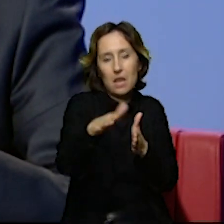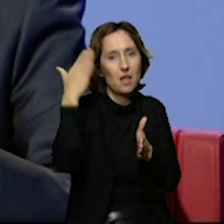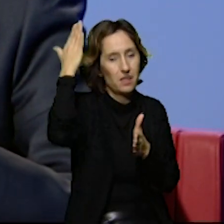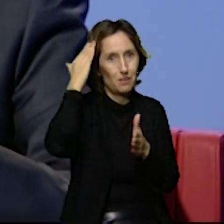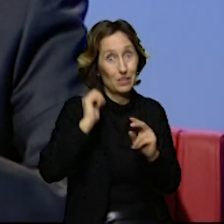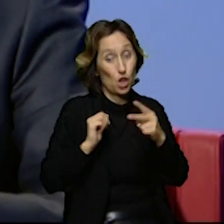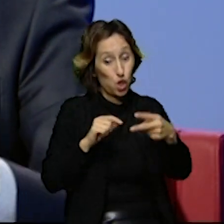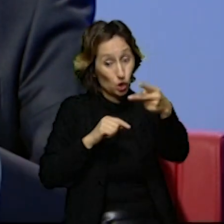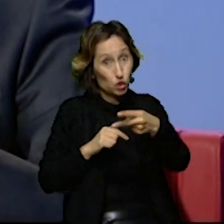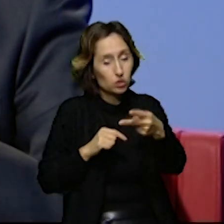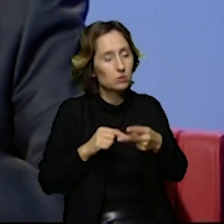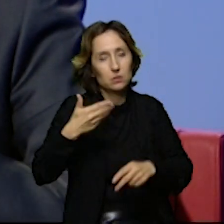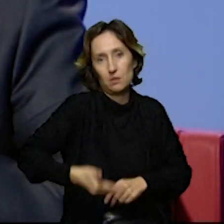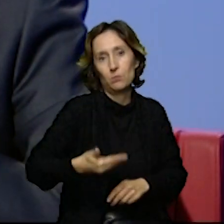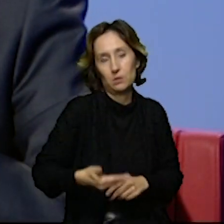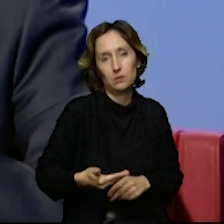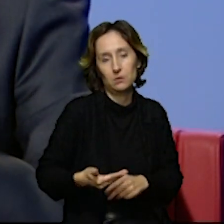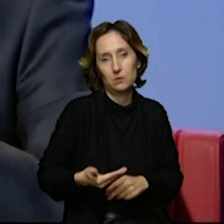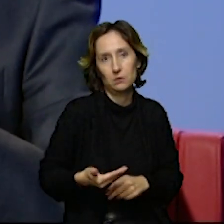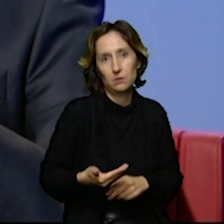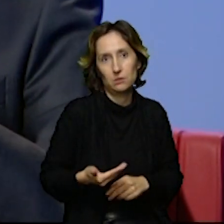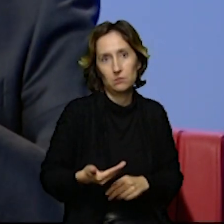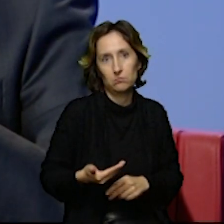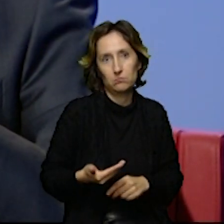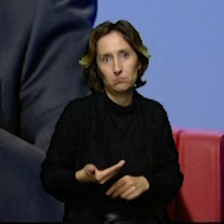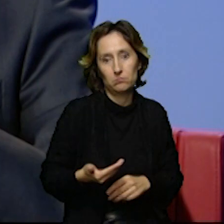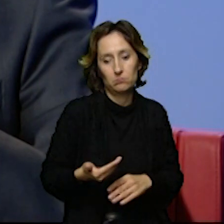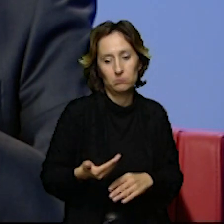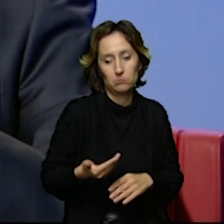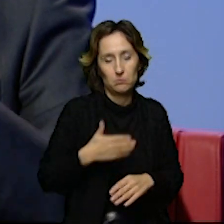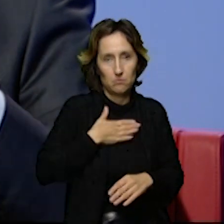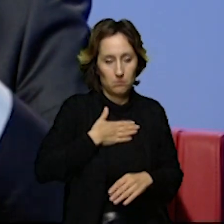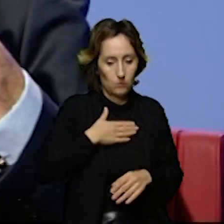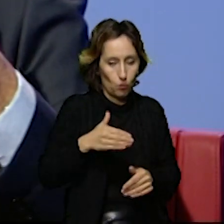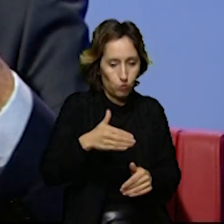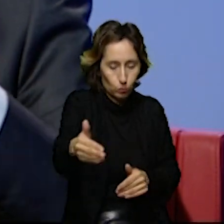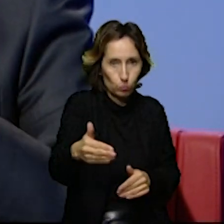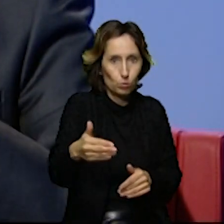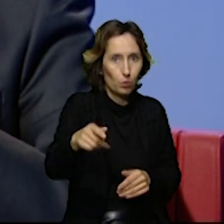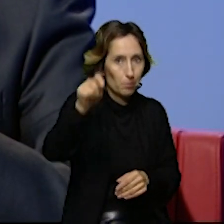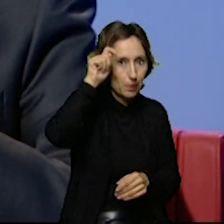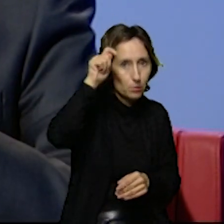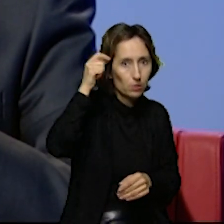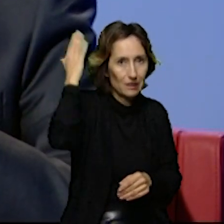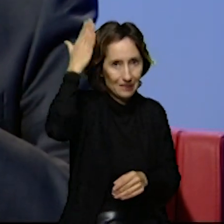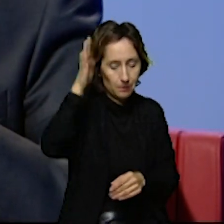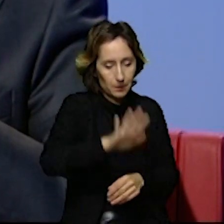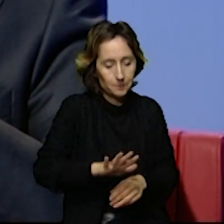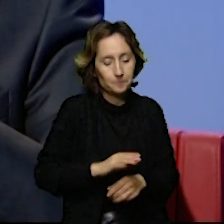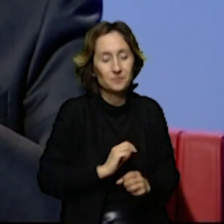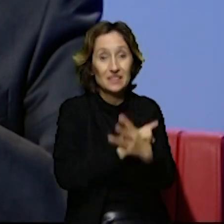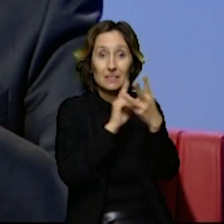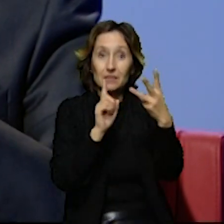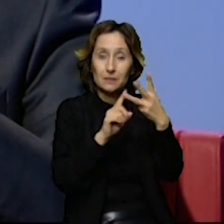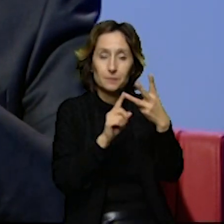dos cosas son fundamentales para el futuro de nuestra comunidad y de Pamplona, ¿no? Y en tercer